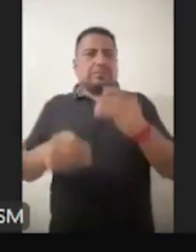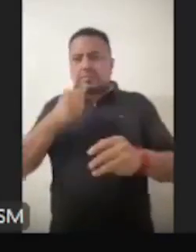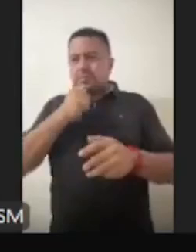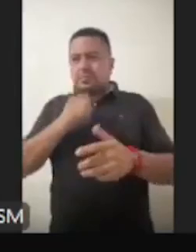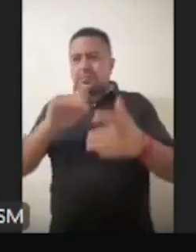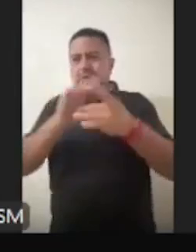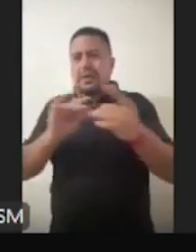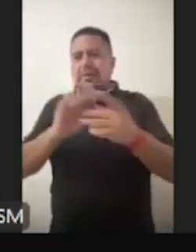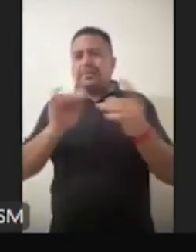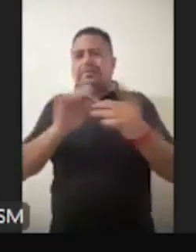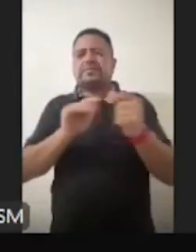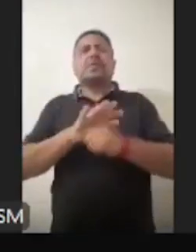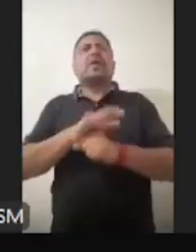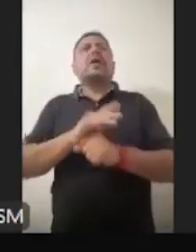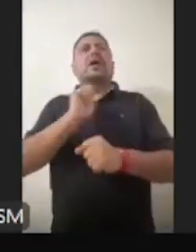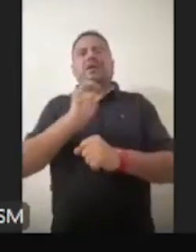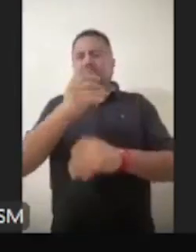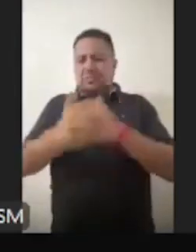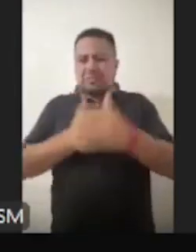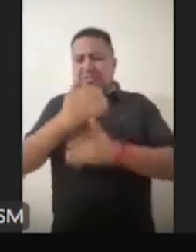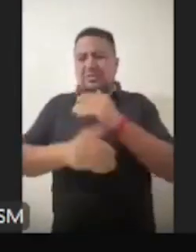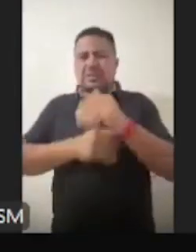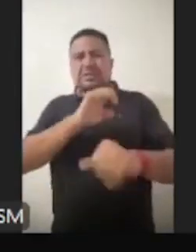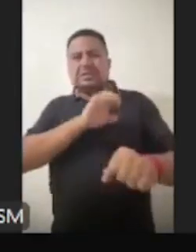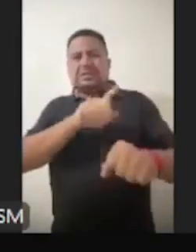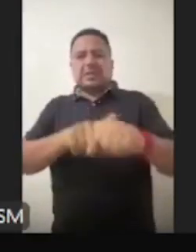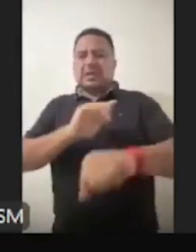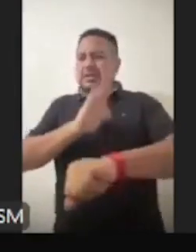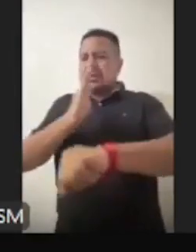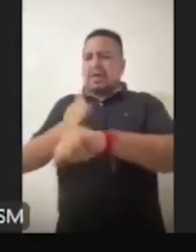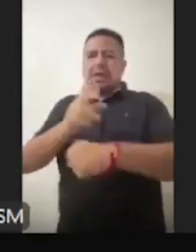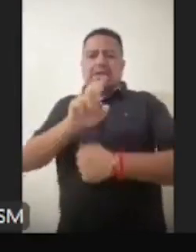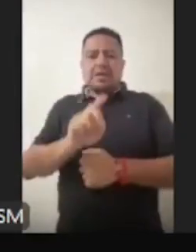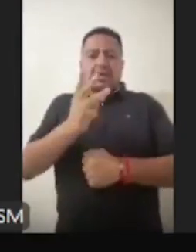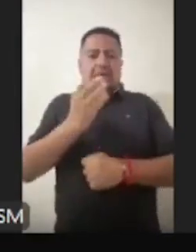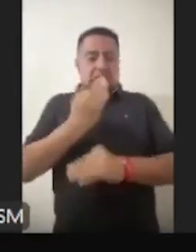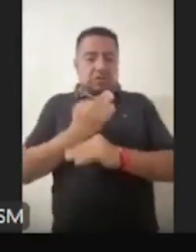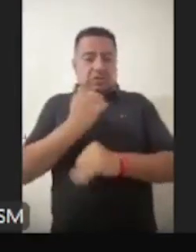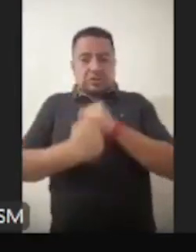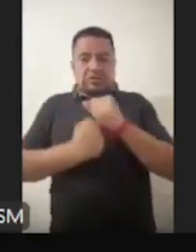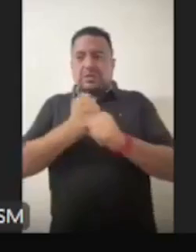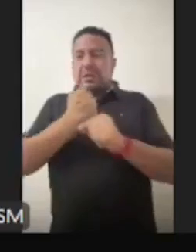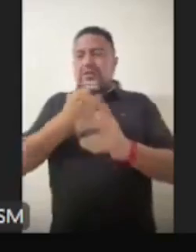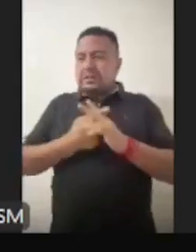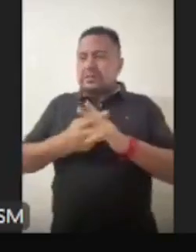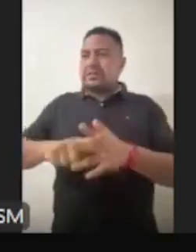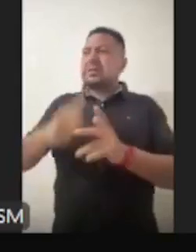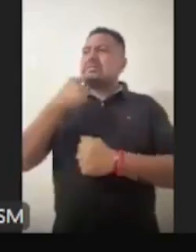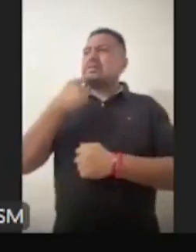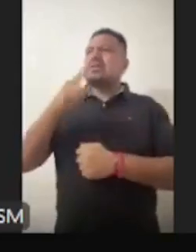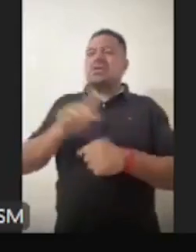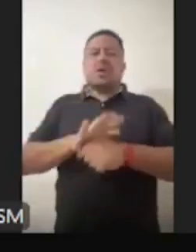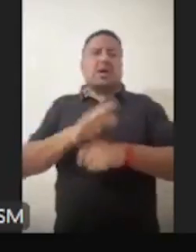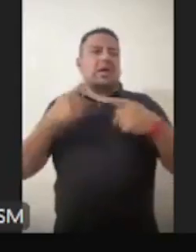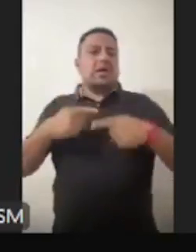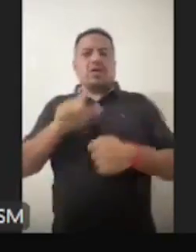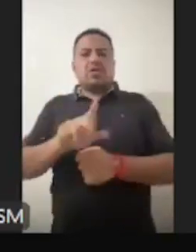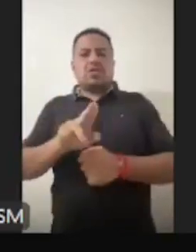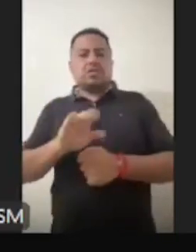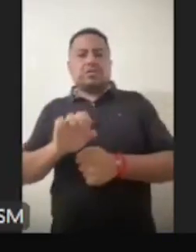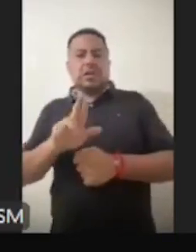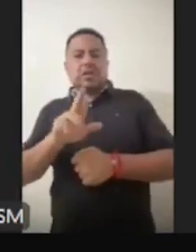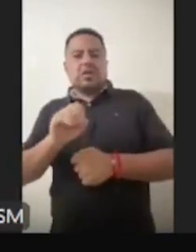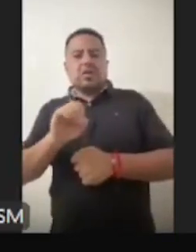proyecto de resolución relativo al procedimiento especial sancionador 33 de este año, iniciado por la denuncia presentada por la ciudadana Lucero Tornes